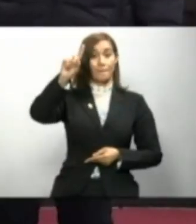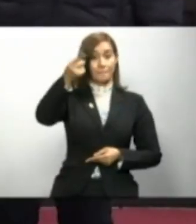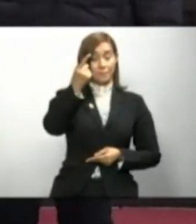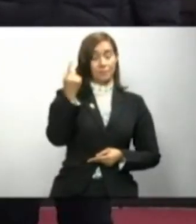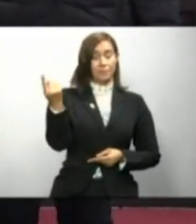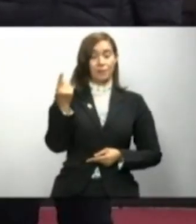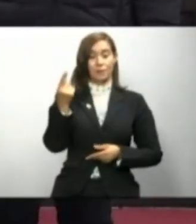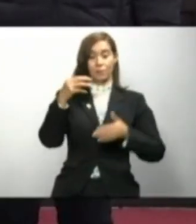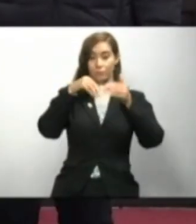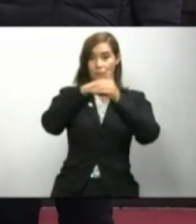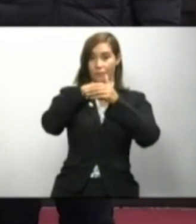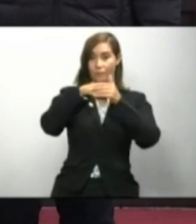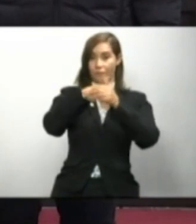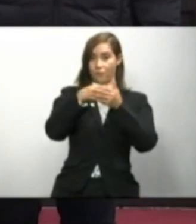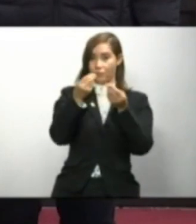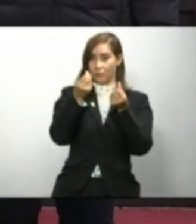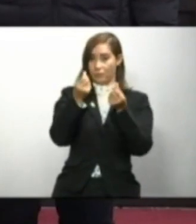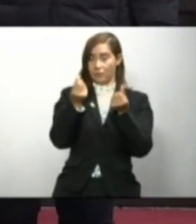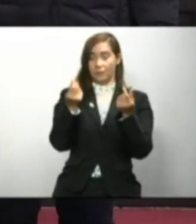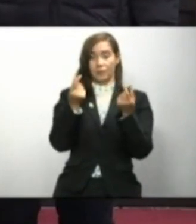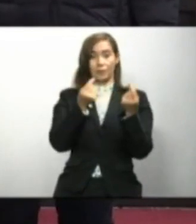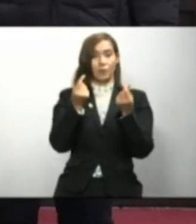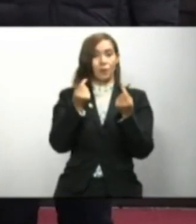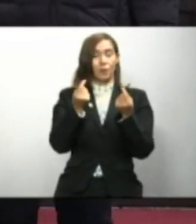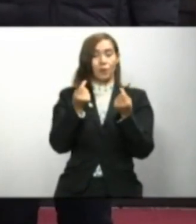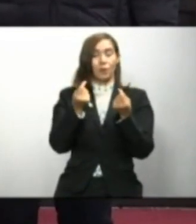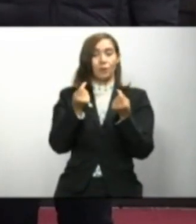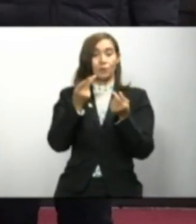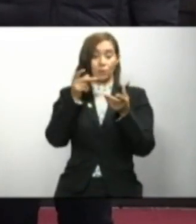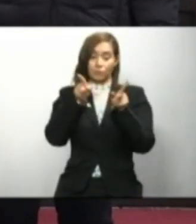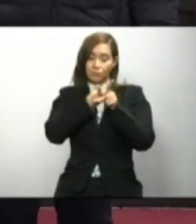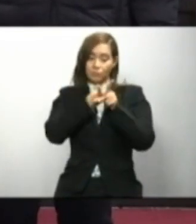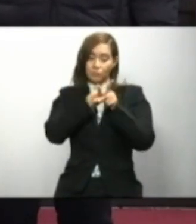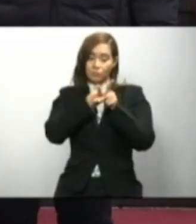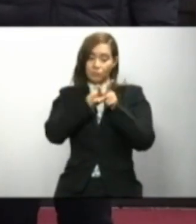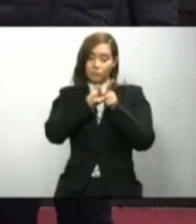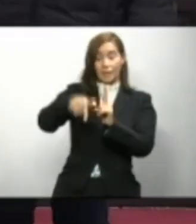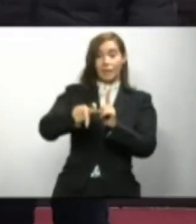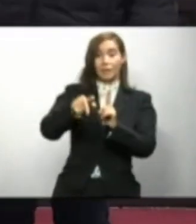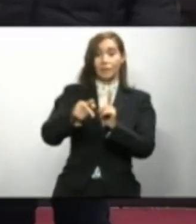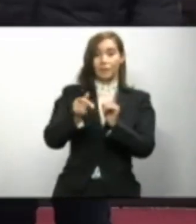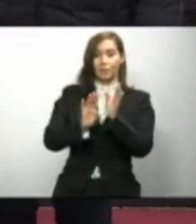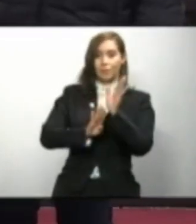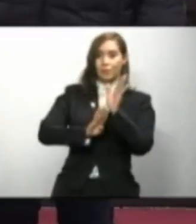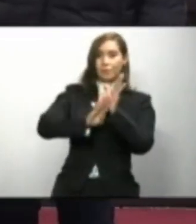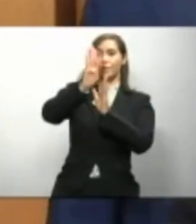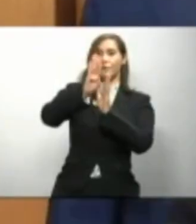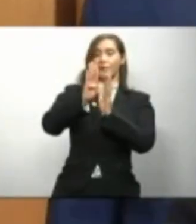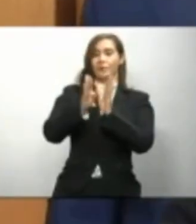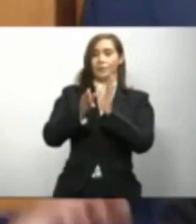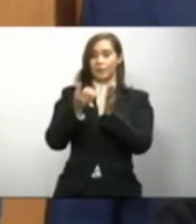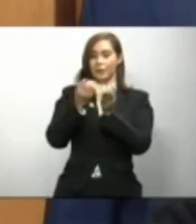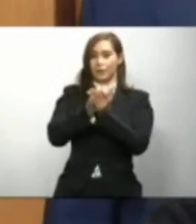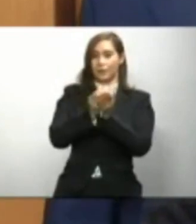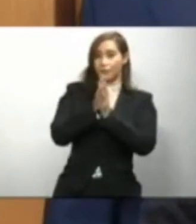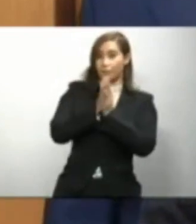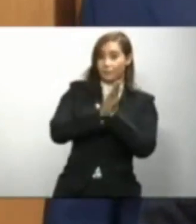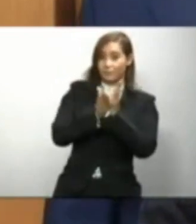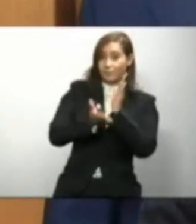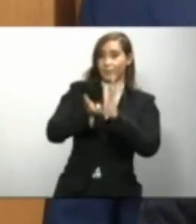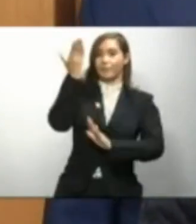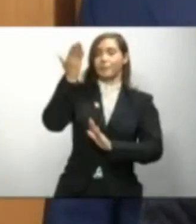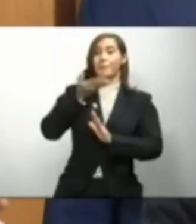según he leído en la prensa lo que ha obviado la economía dominical de la crisis ya que el año